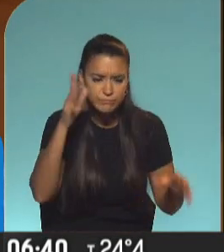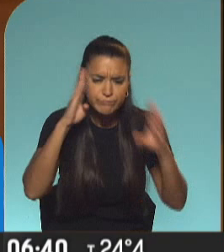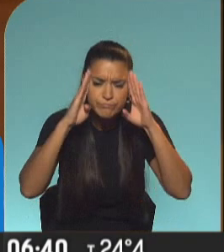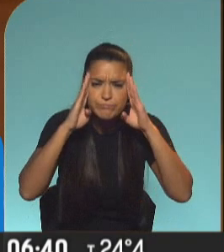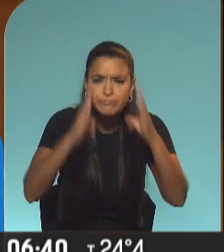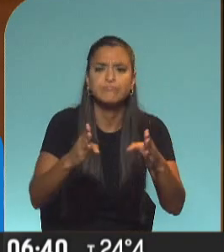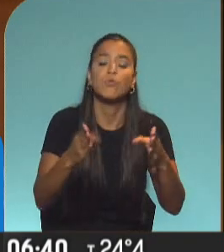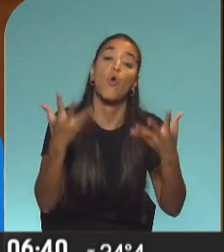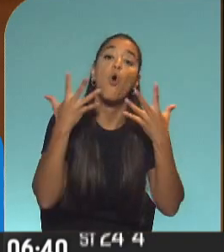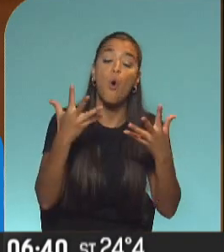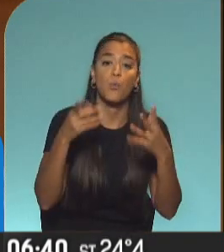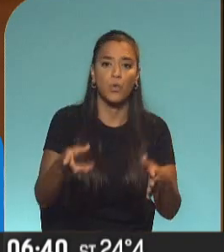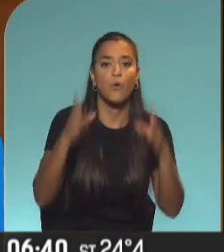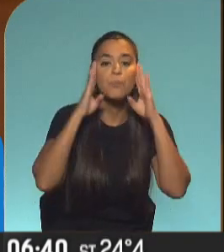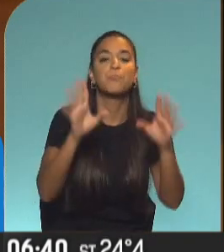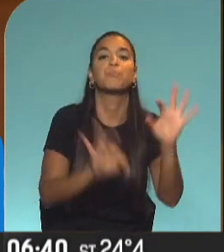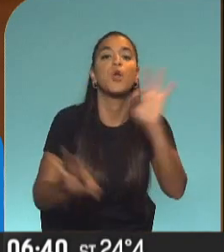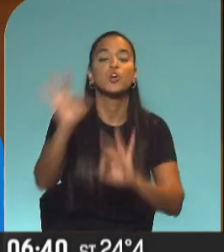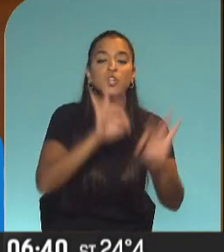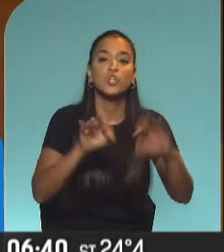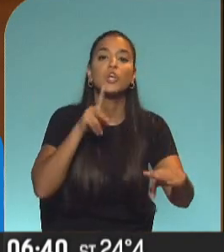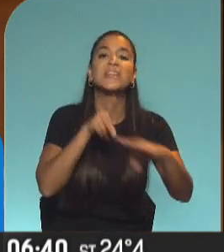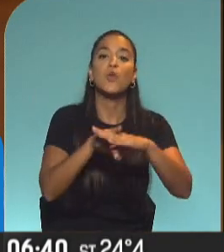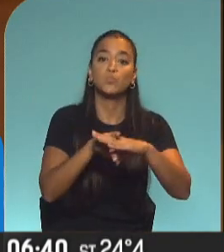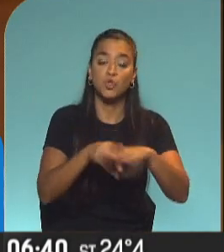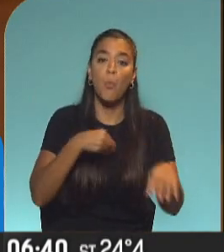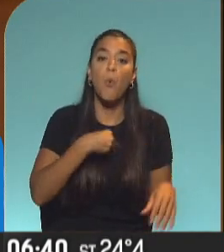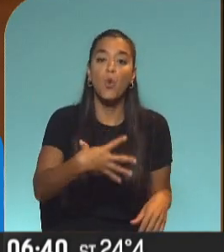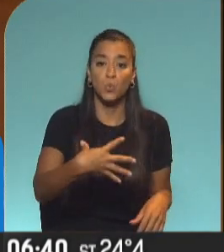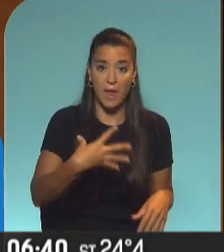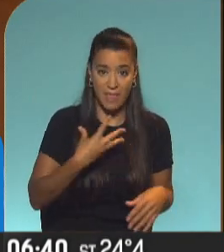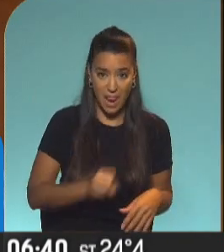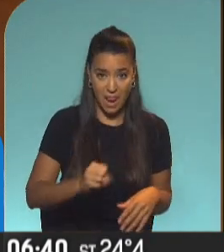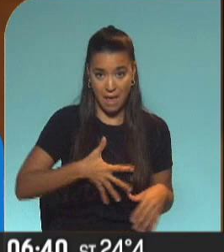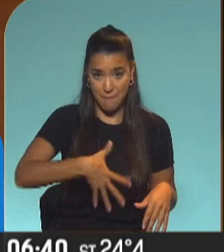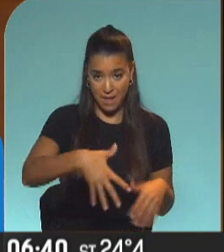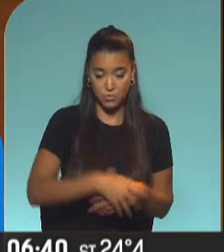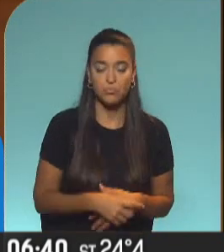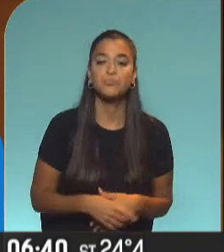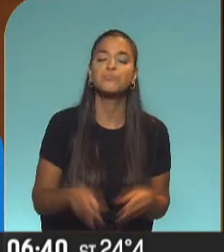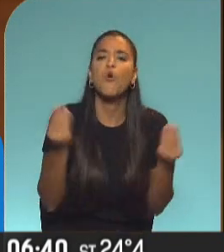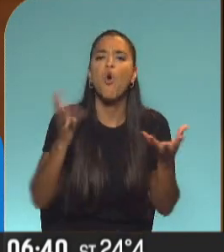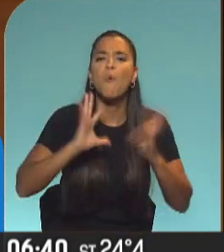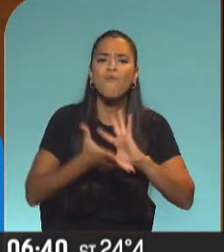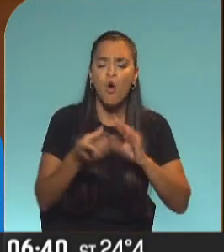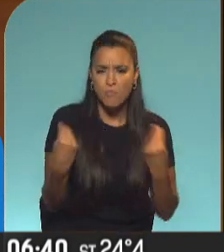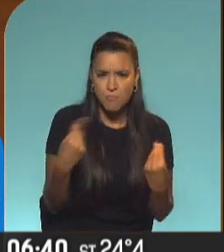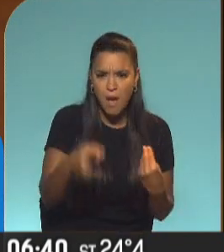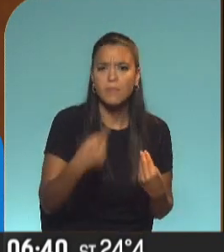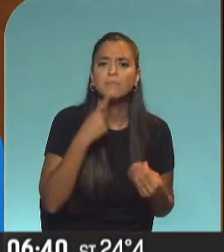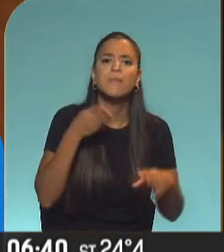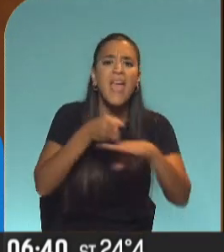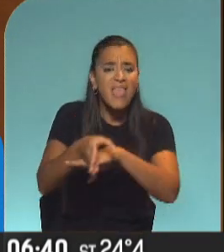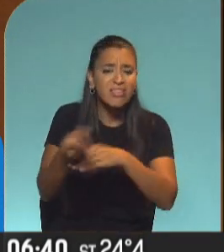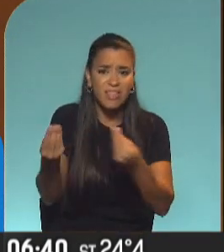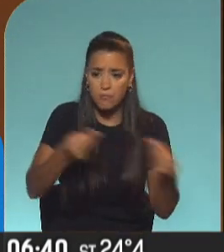están puestas obviamente sobre el proyecto de interrupción voluntaria del embarazo. ¿De qué manera de qué manera